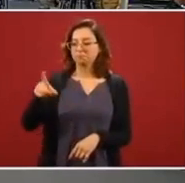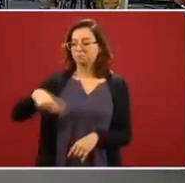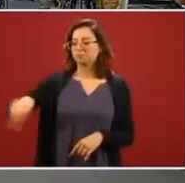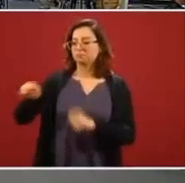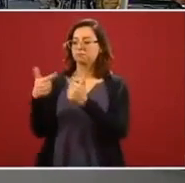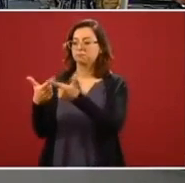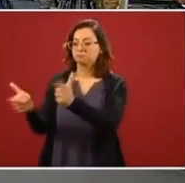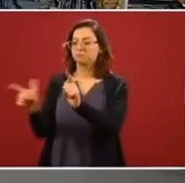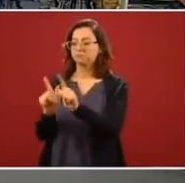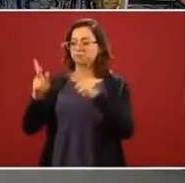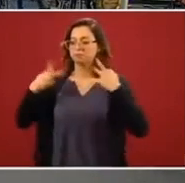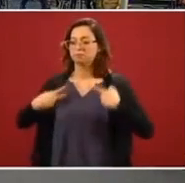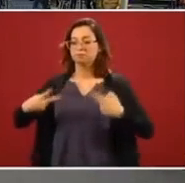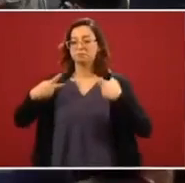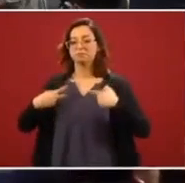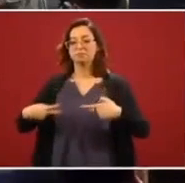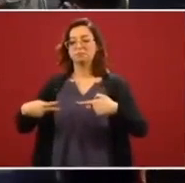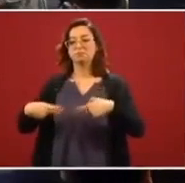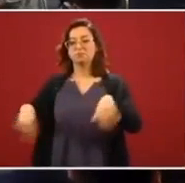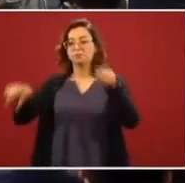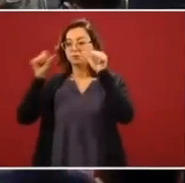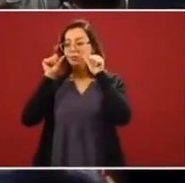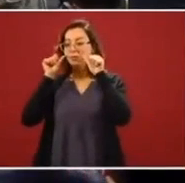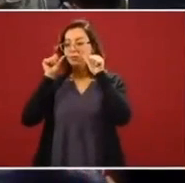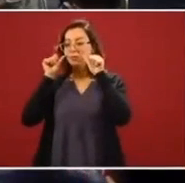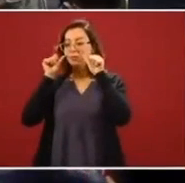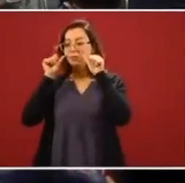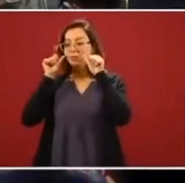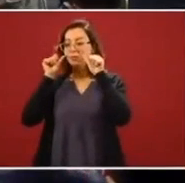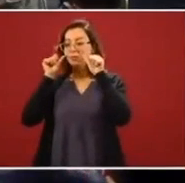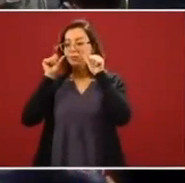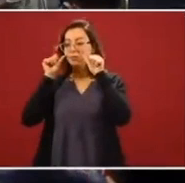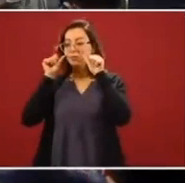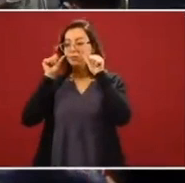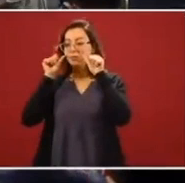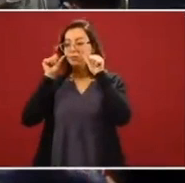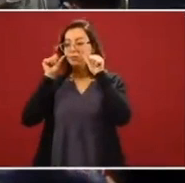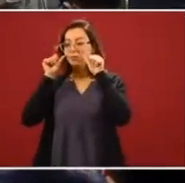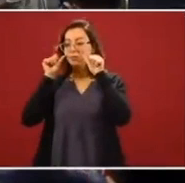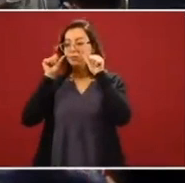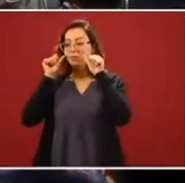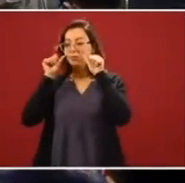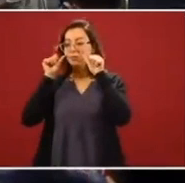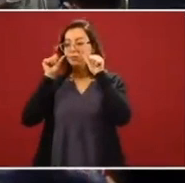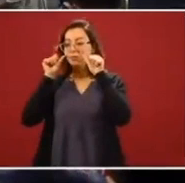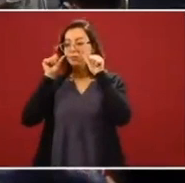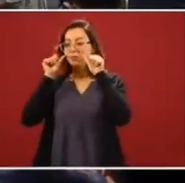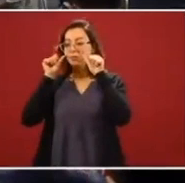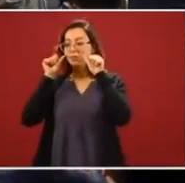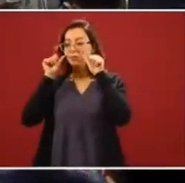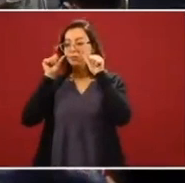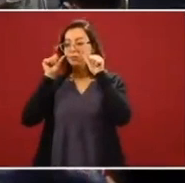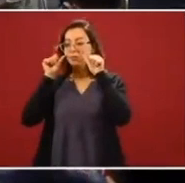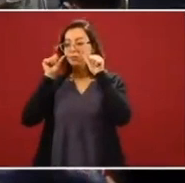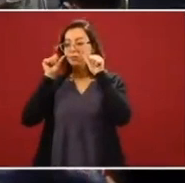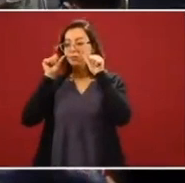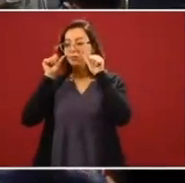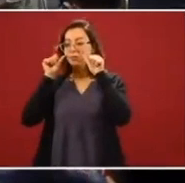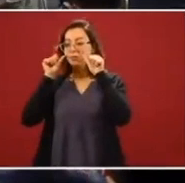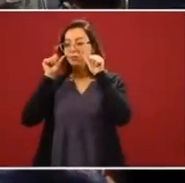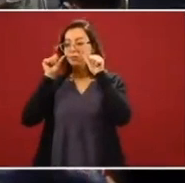más requieren una atención preventiva, como ya And yes, this is one of the populations that most